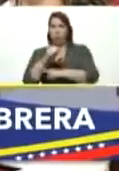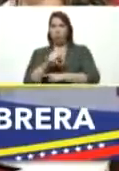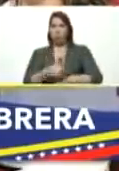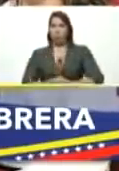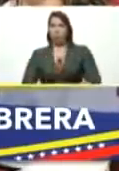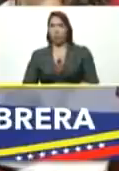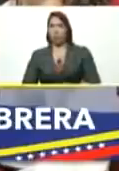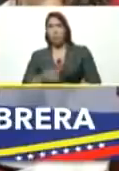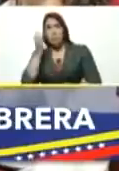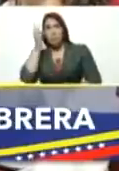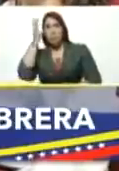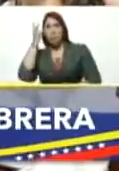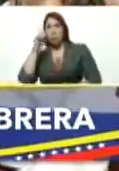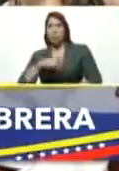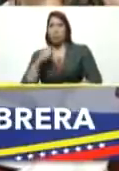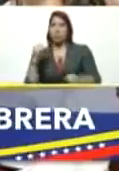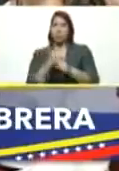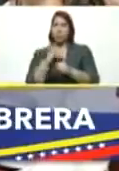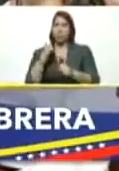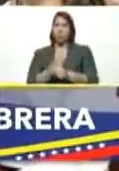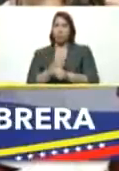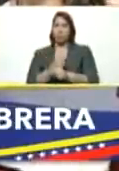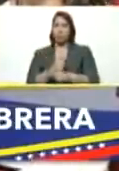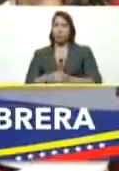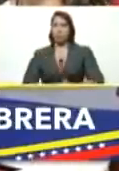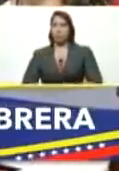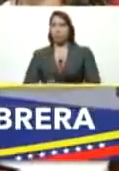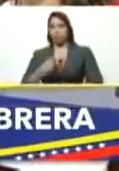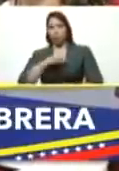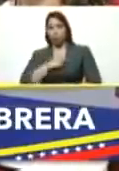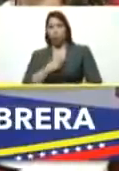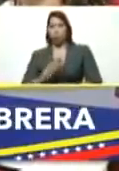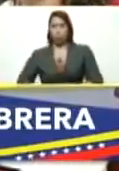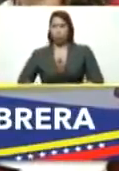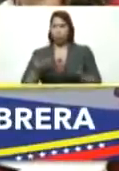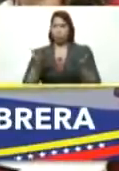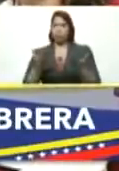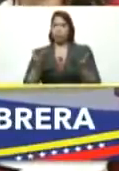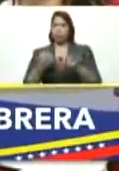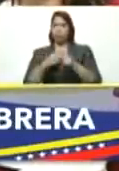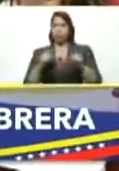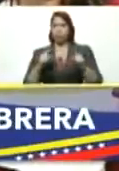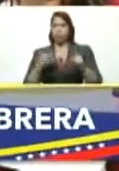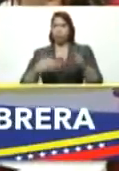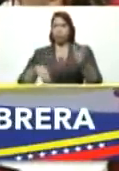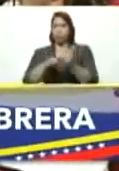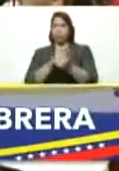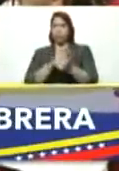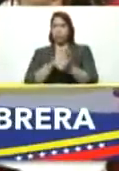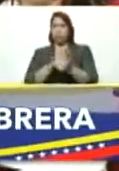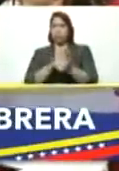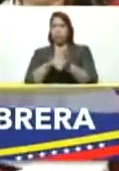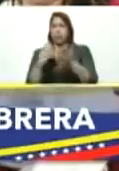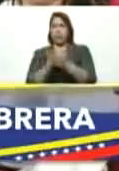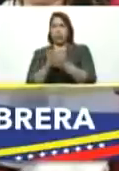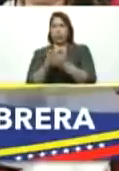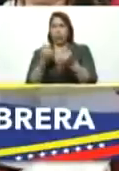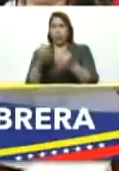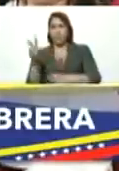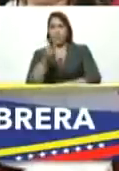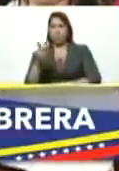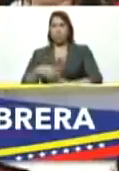ingenio de las clases obrera estamos aportando para rescatar la economía de venezuela